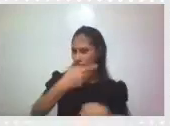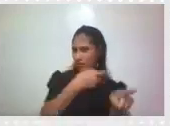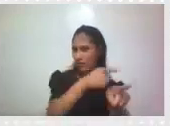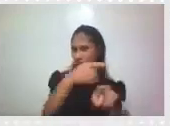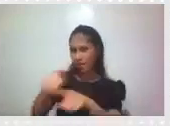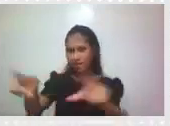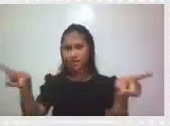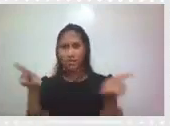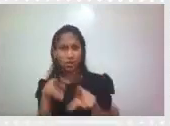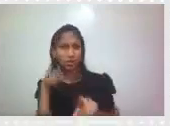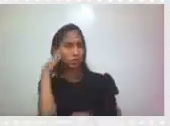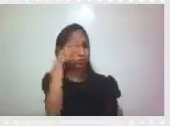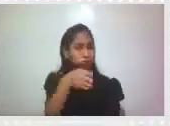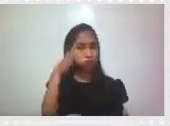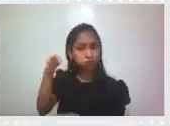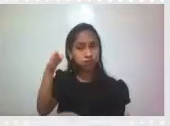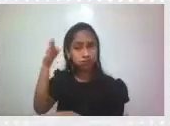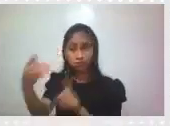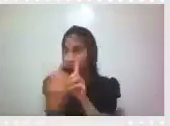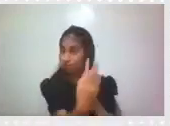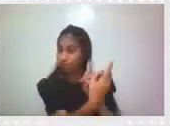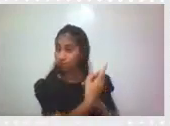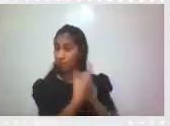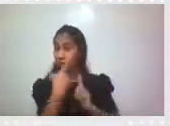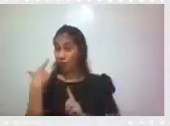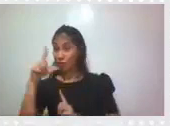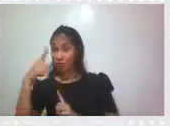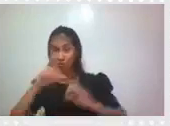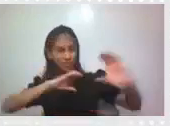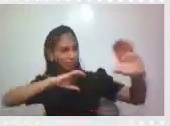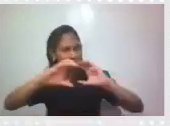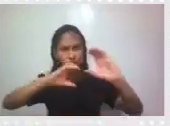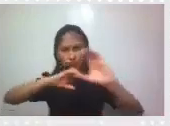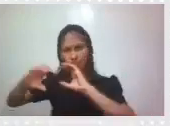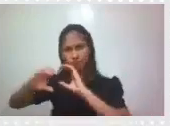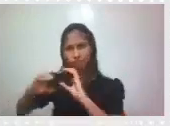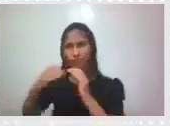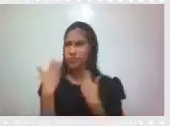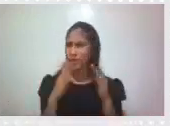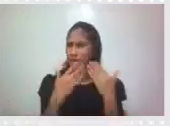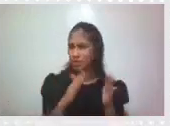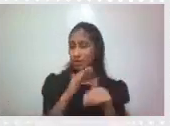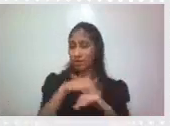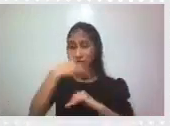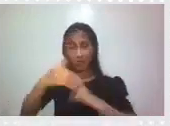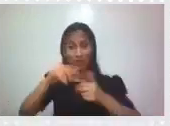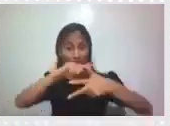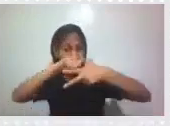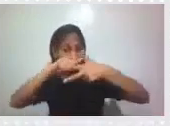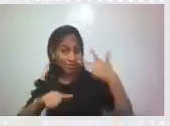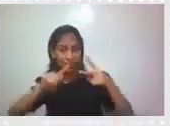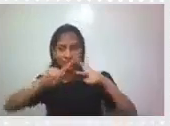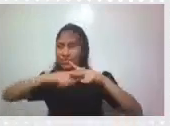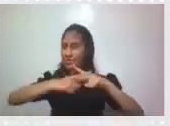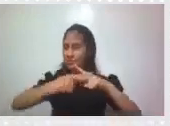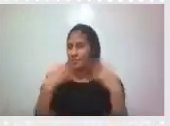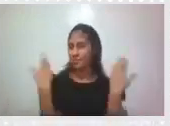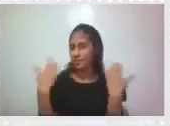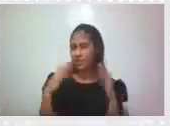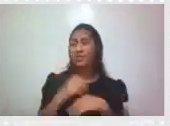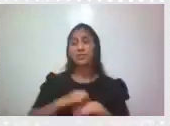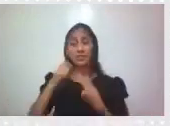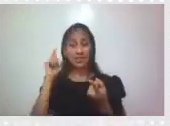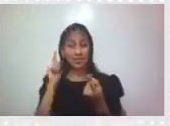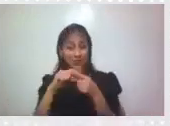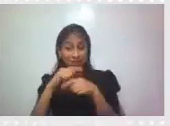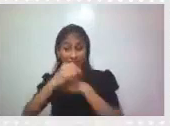sido algunos de los resultados que nosotros hemos obtenido con la implementación de estas 3 iniciativas institucionales durante estos